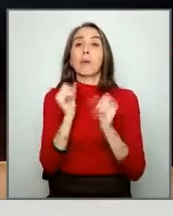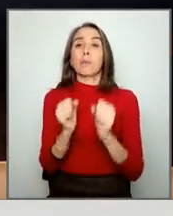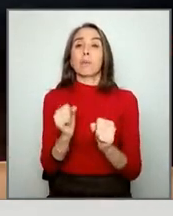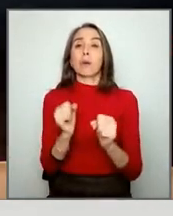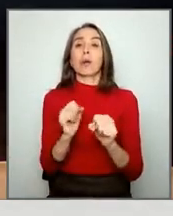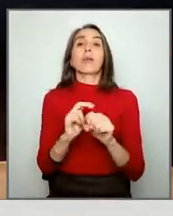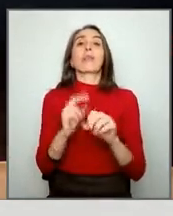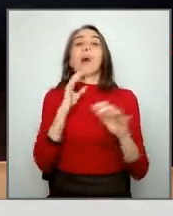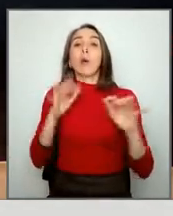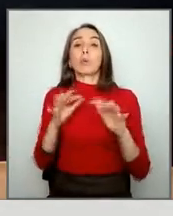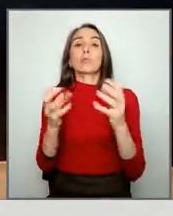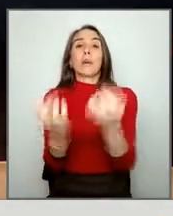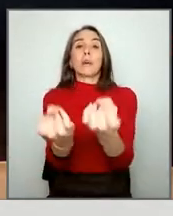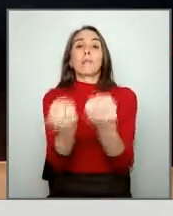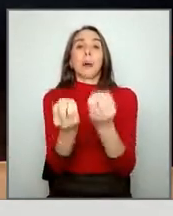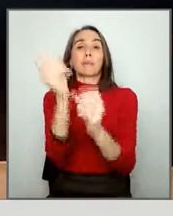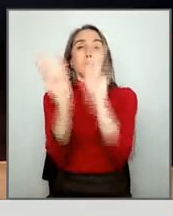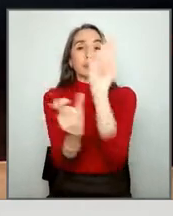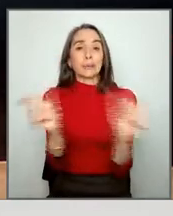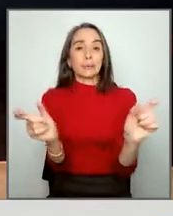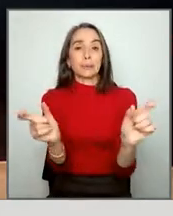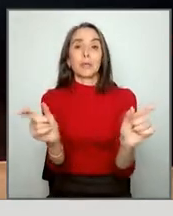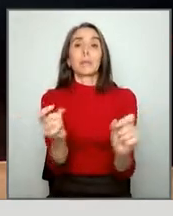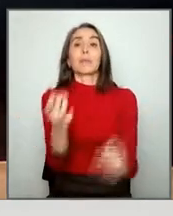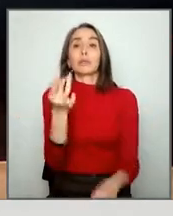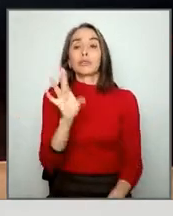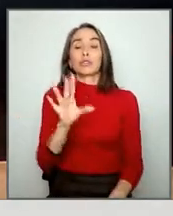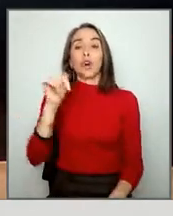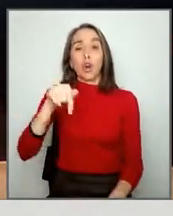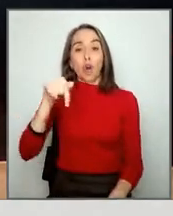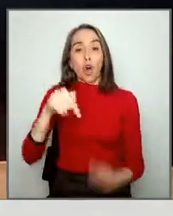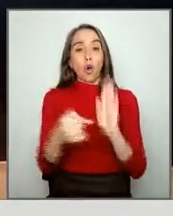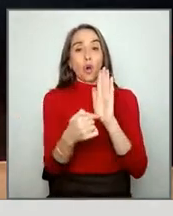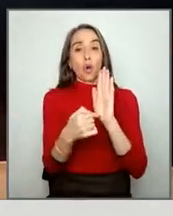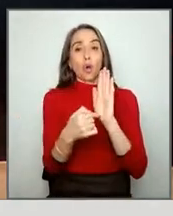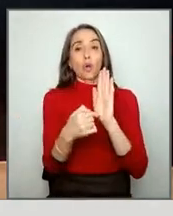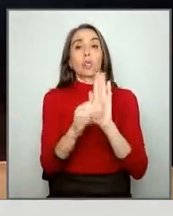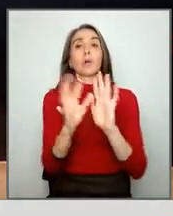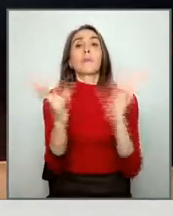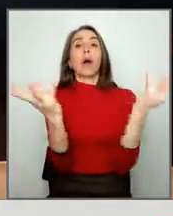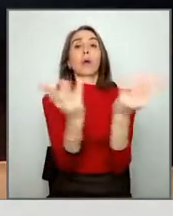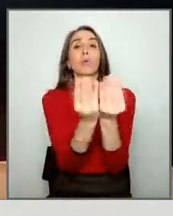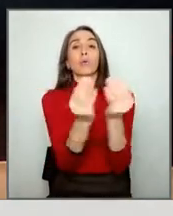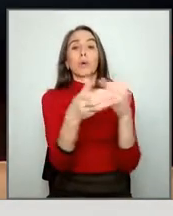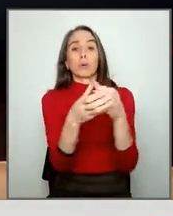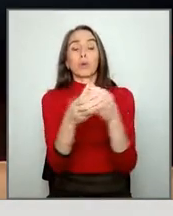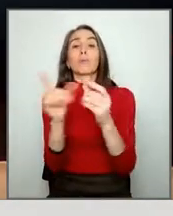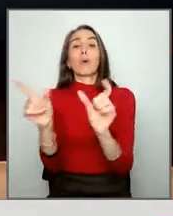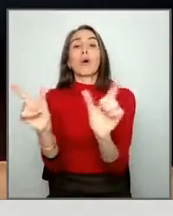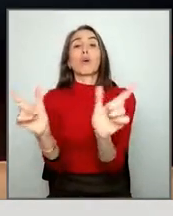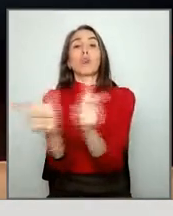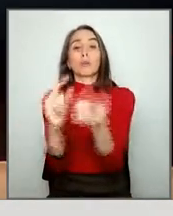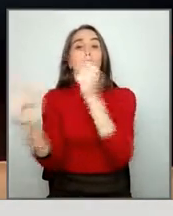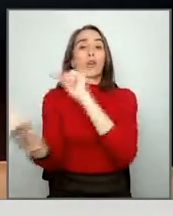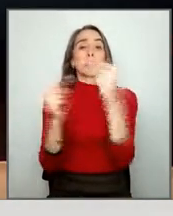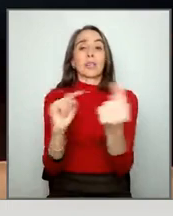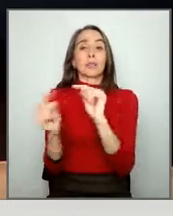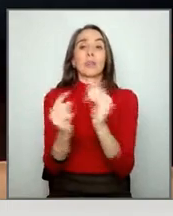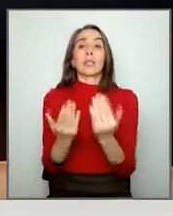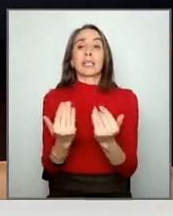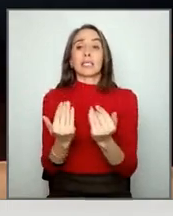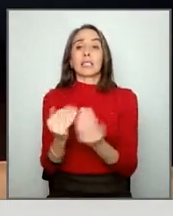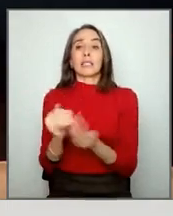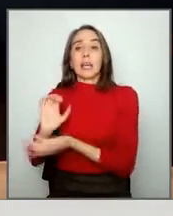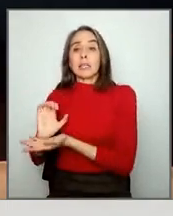Pero esto solamente hoy día va a ser para un grupo lo discutimos bastante se requiere del apoyo del estado